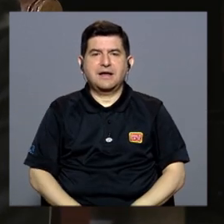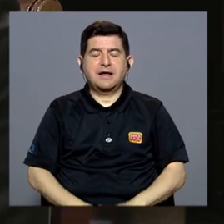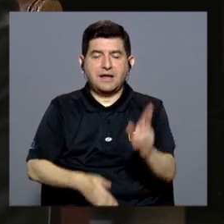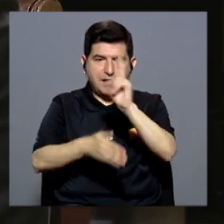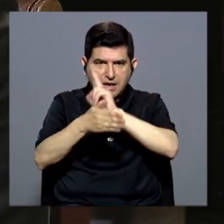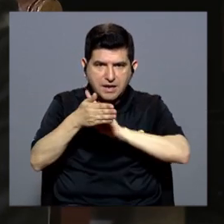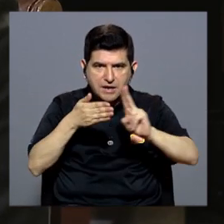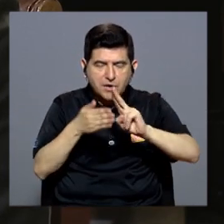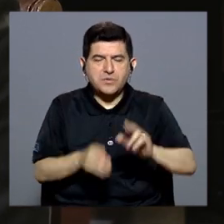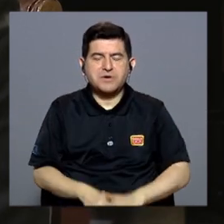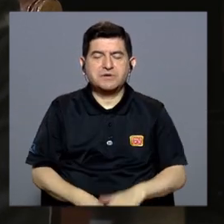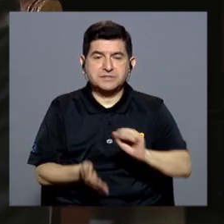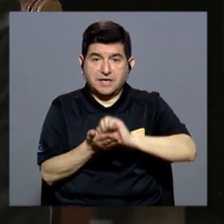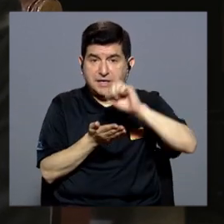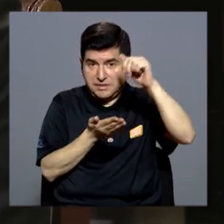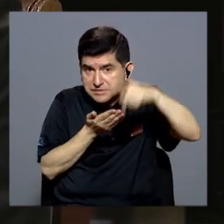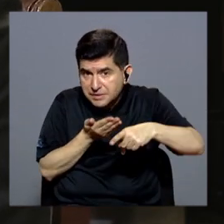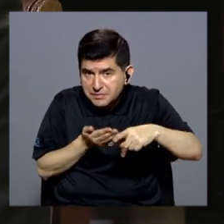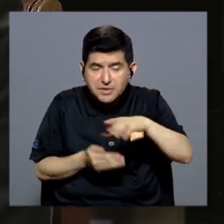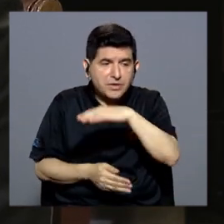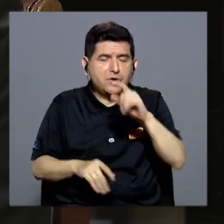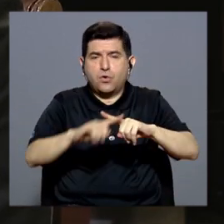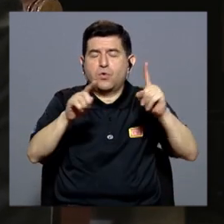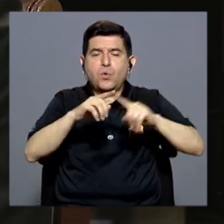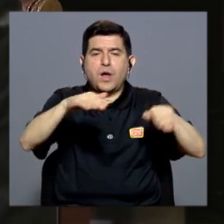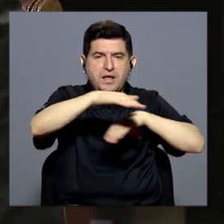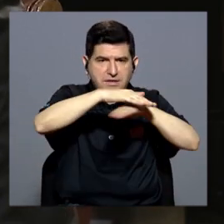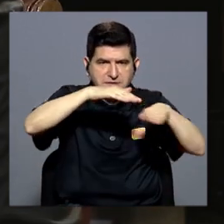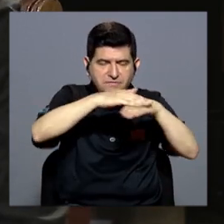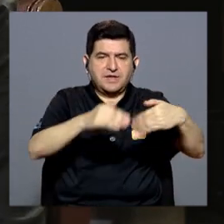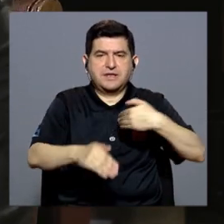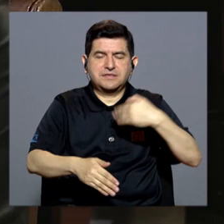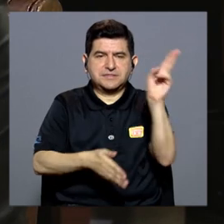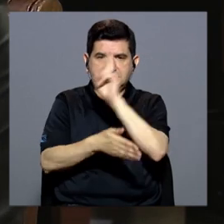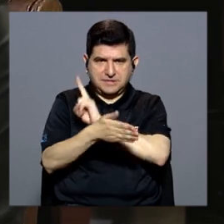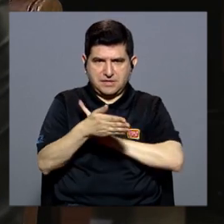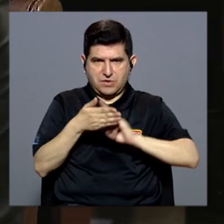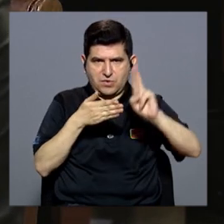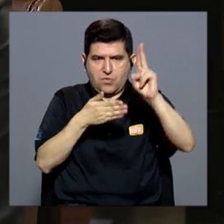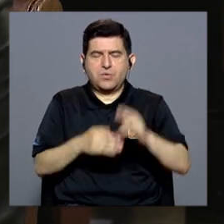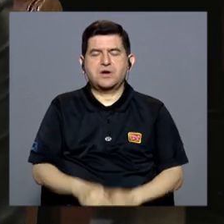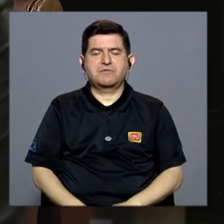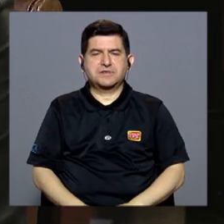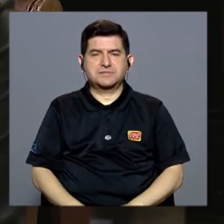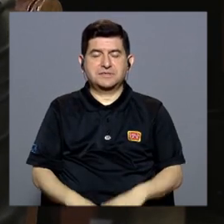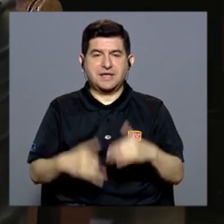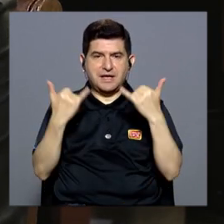en las múltiples sedes que hacen casualmente de esta universidad, una universidad